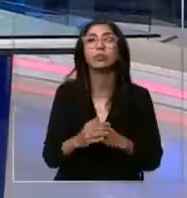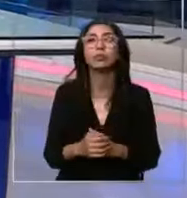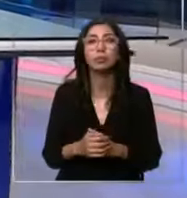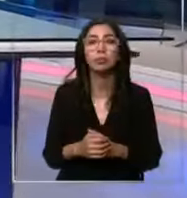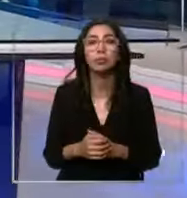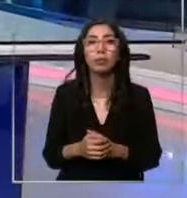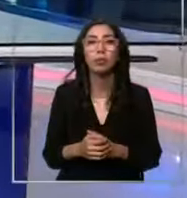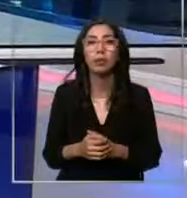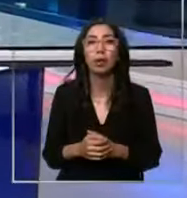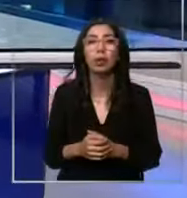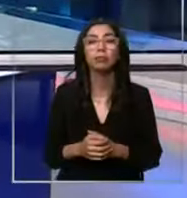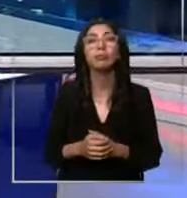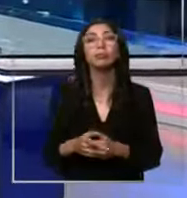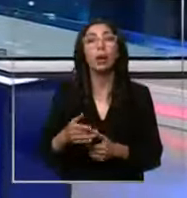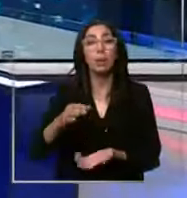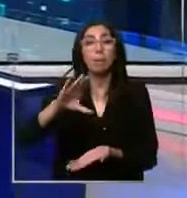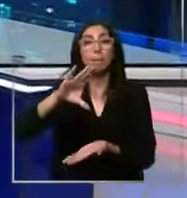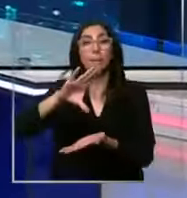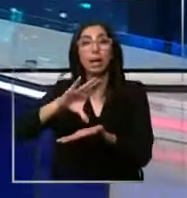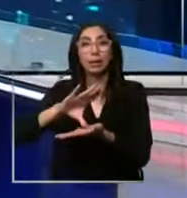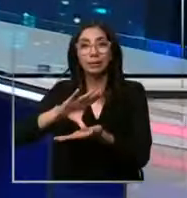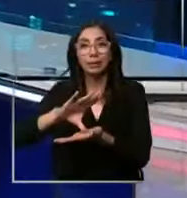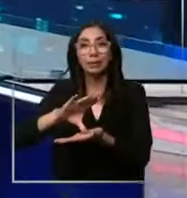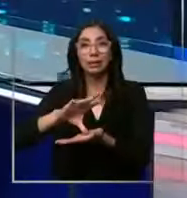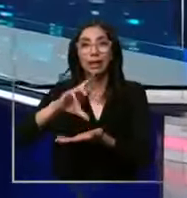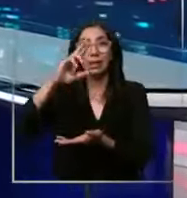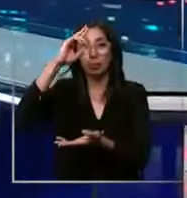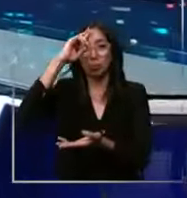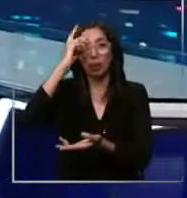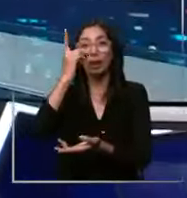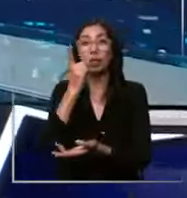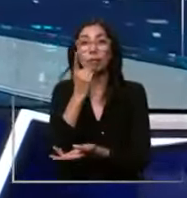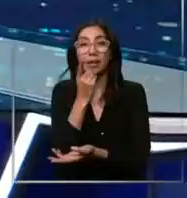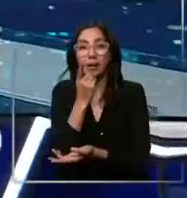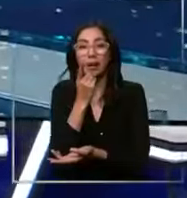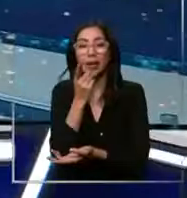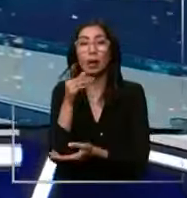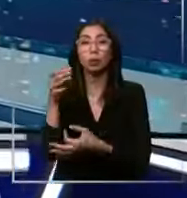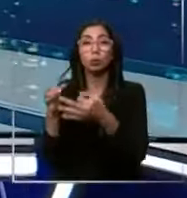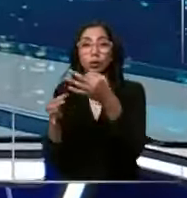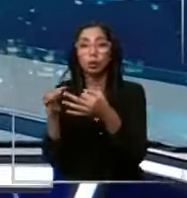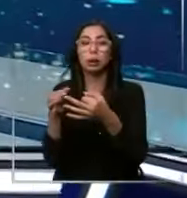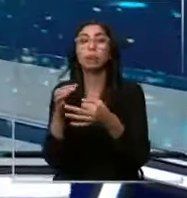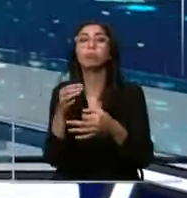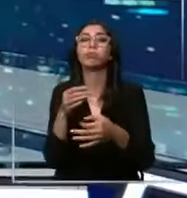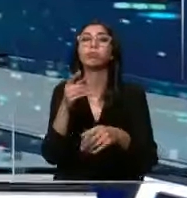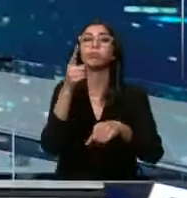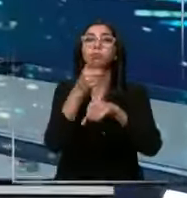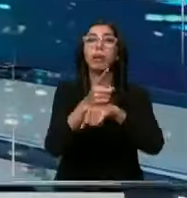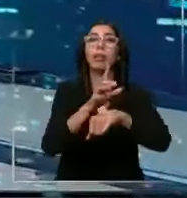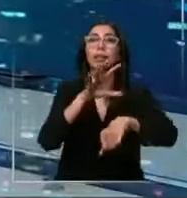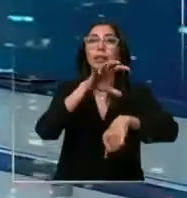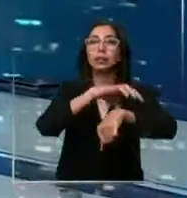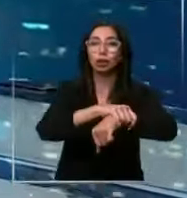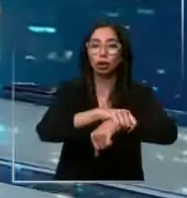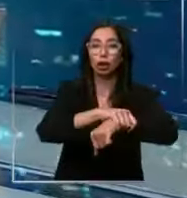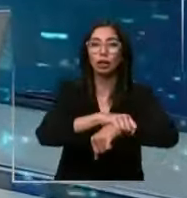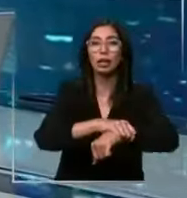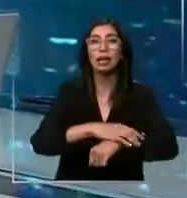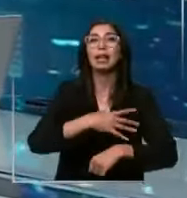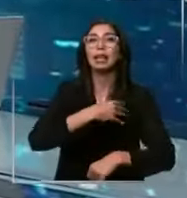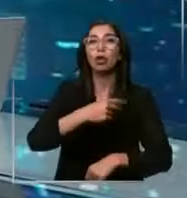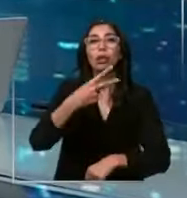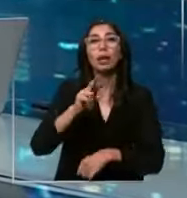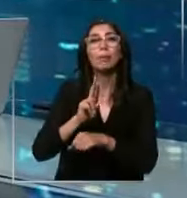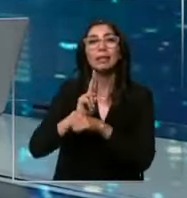la justicia de República Dominicana dictó una orden de detención contra el hijo del cónsul de chile en Guayaquil